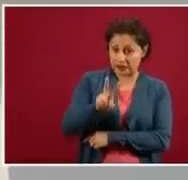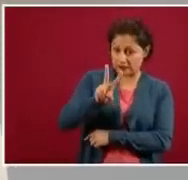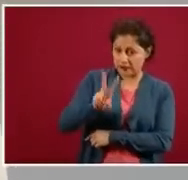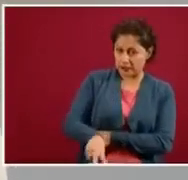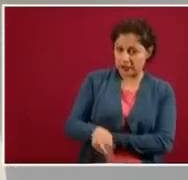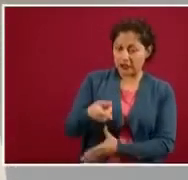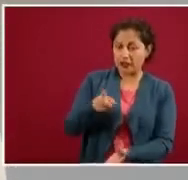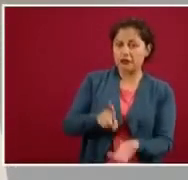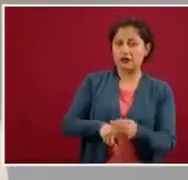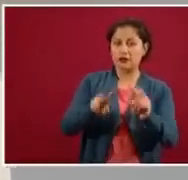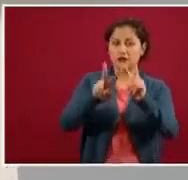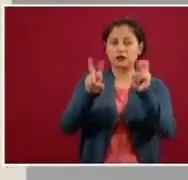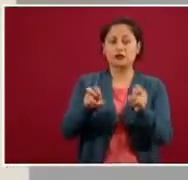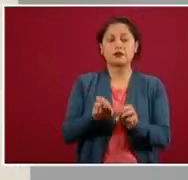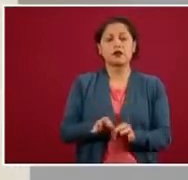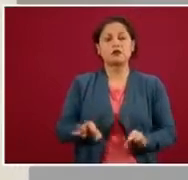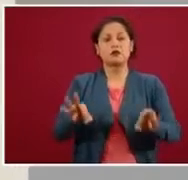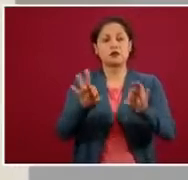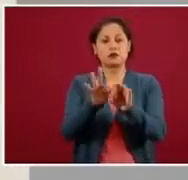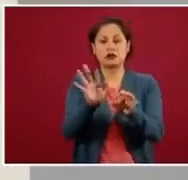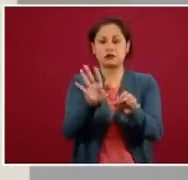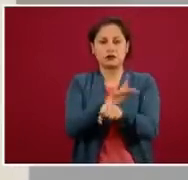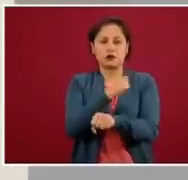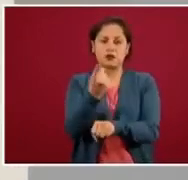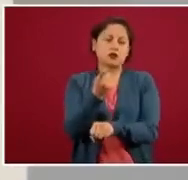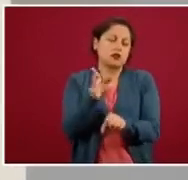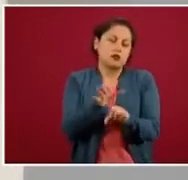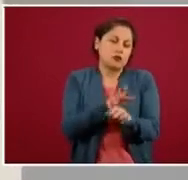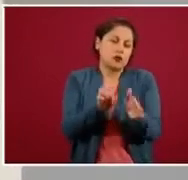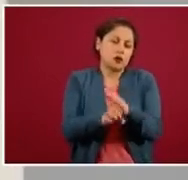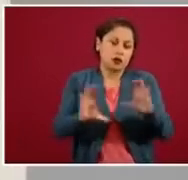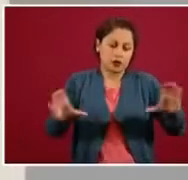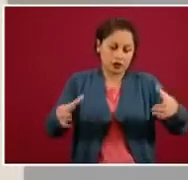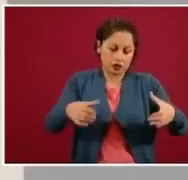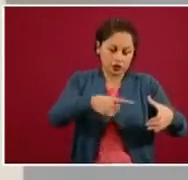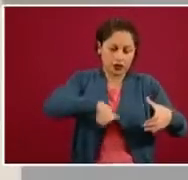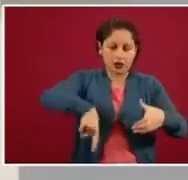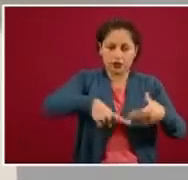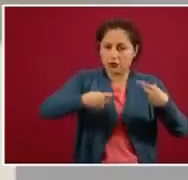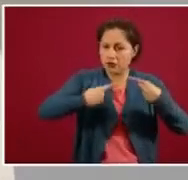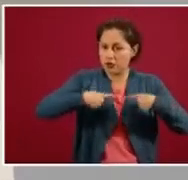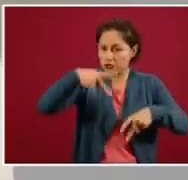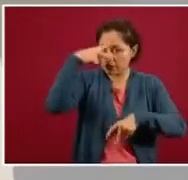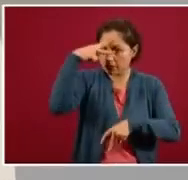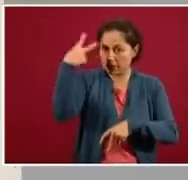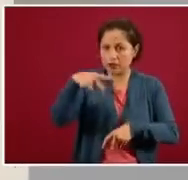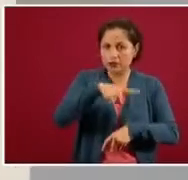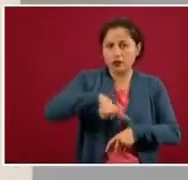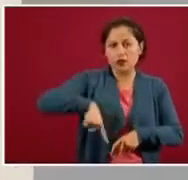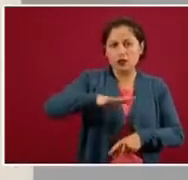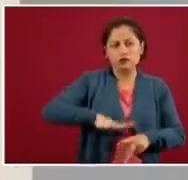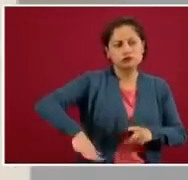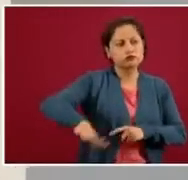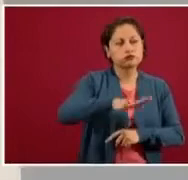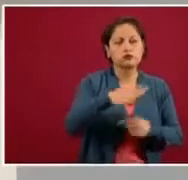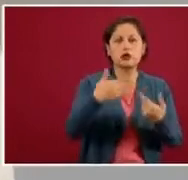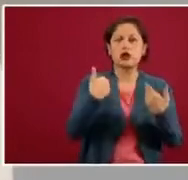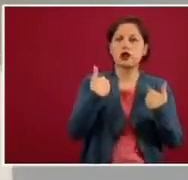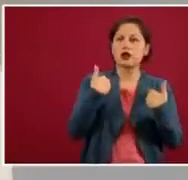caso la población mexicana, conozca cuál es el escenario al que se enfrenta y